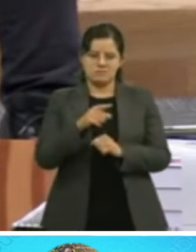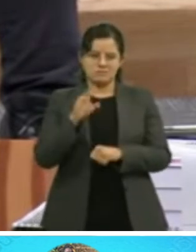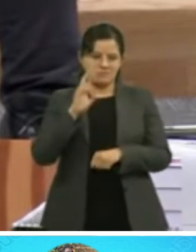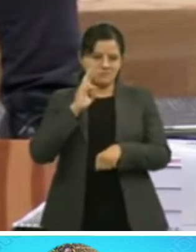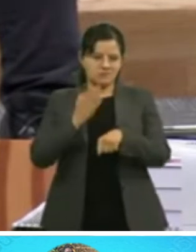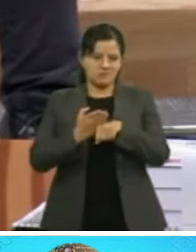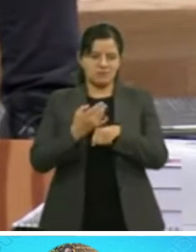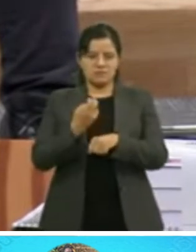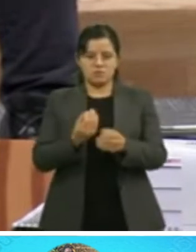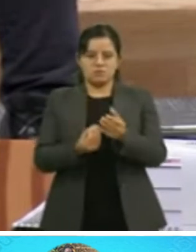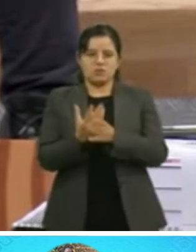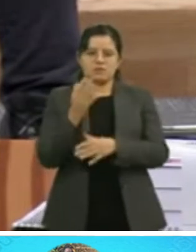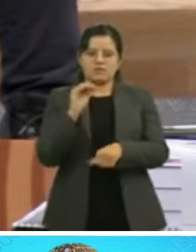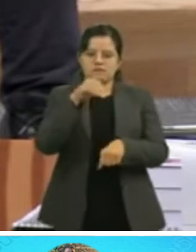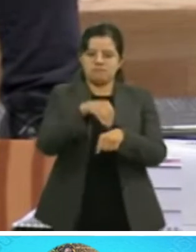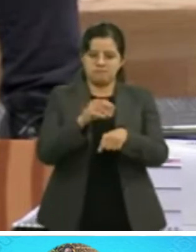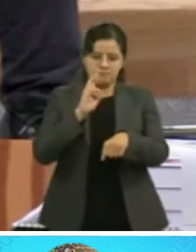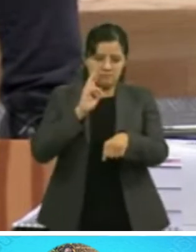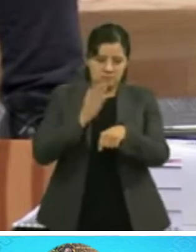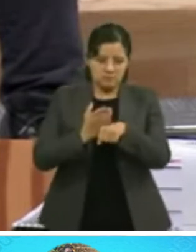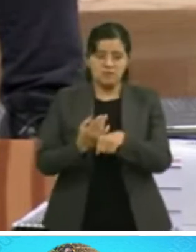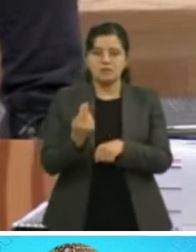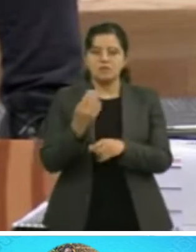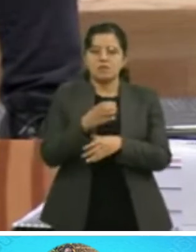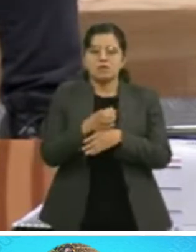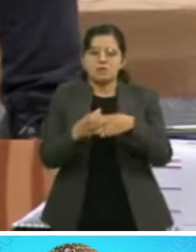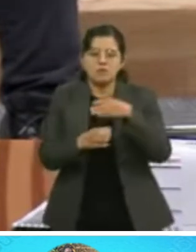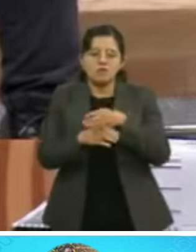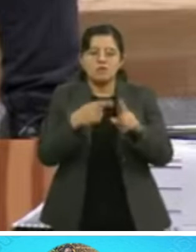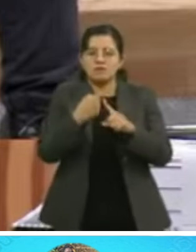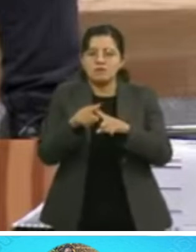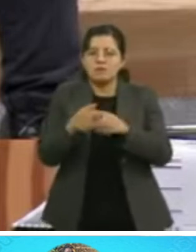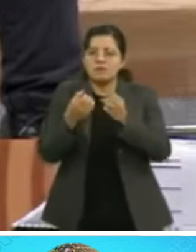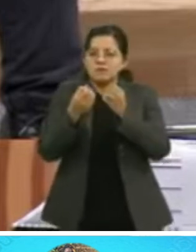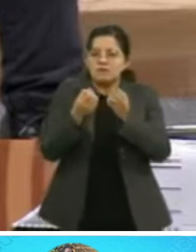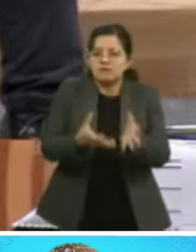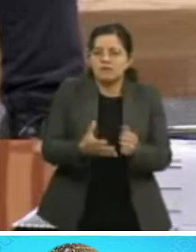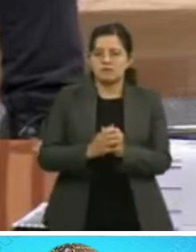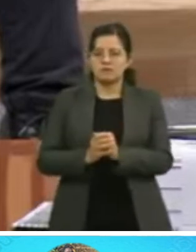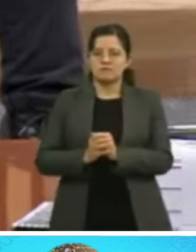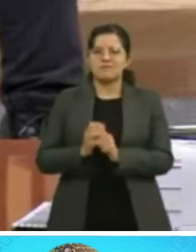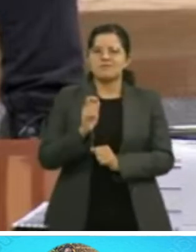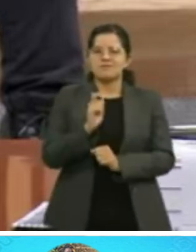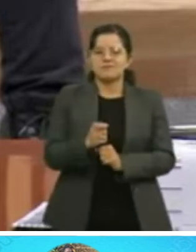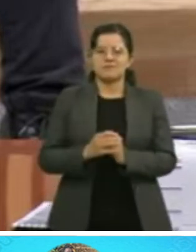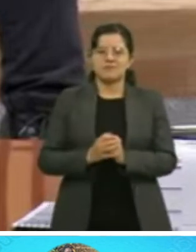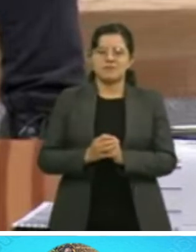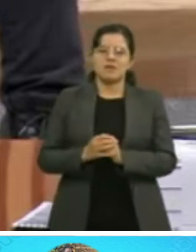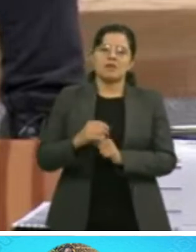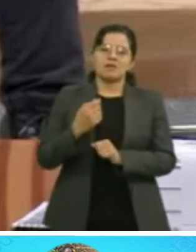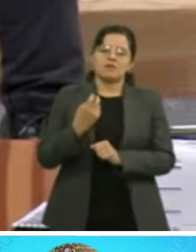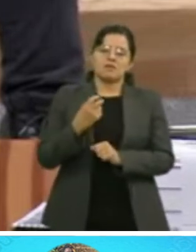encargadas de estas nuevas funciones de los recursos necesarios, y en este caso los recursos necesarios para